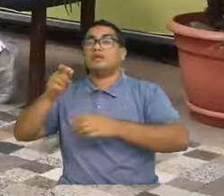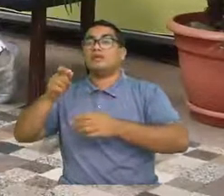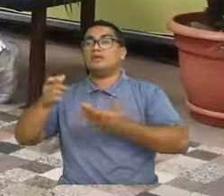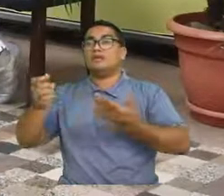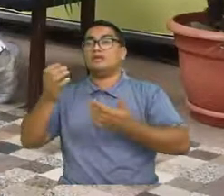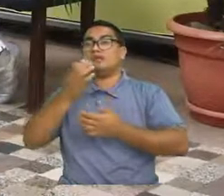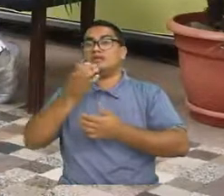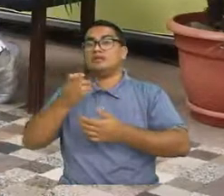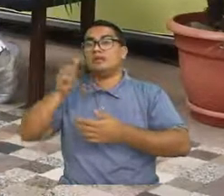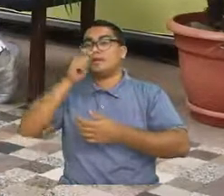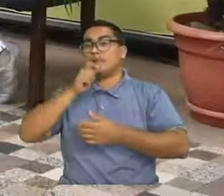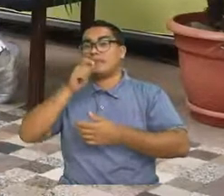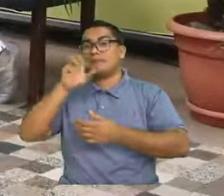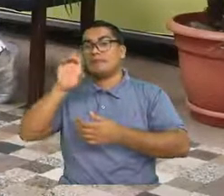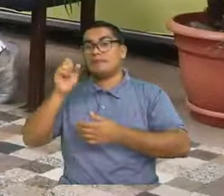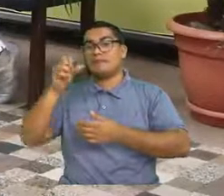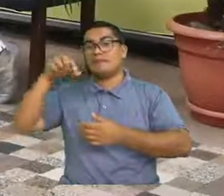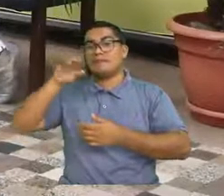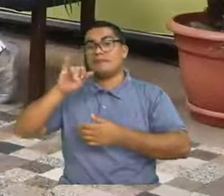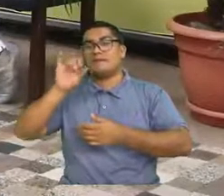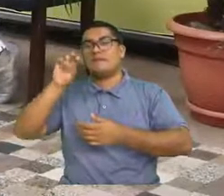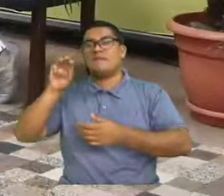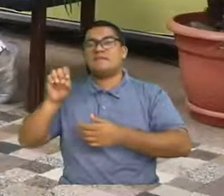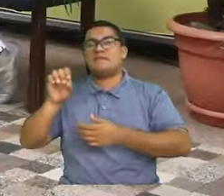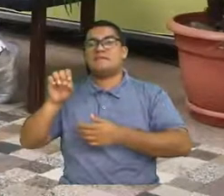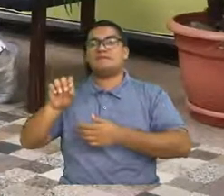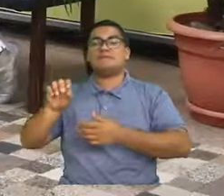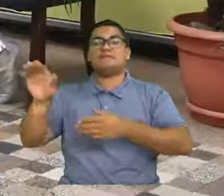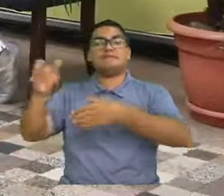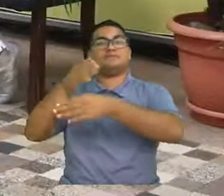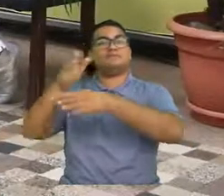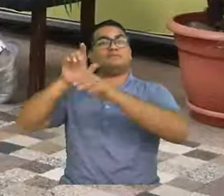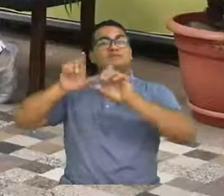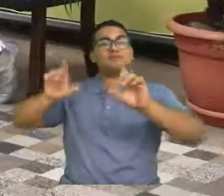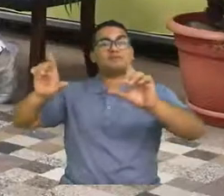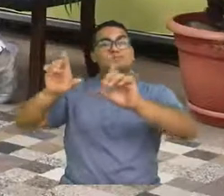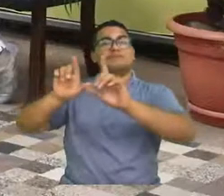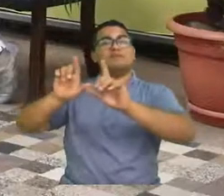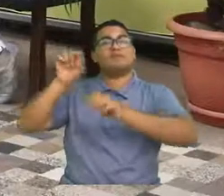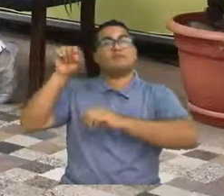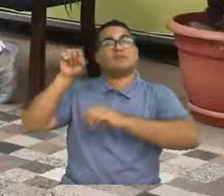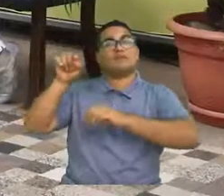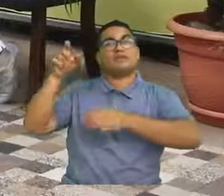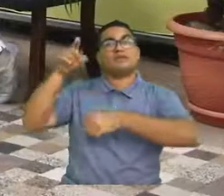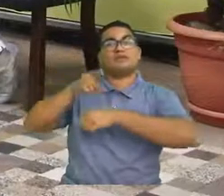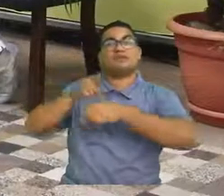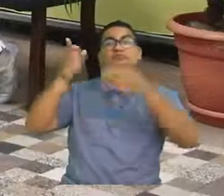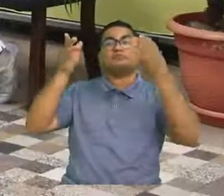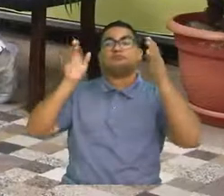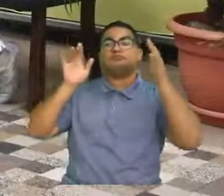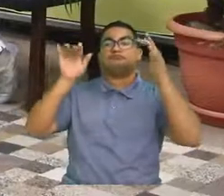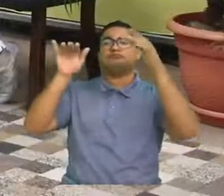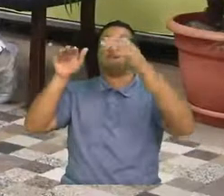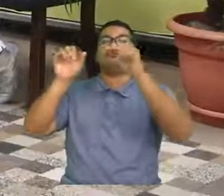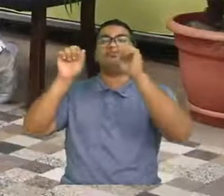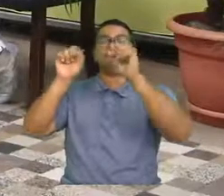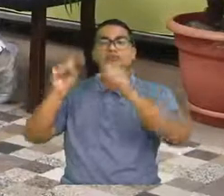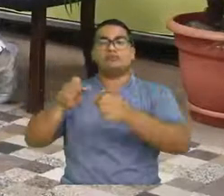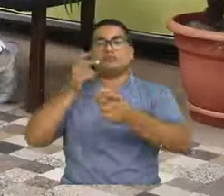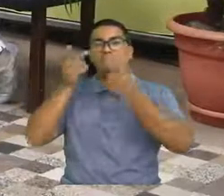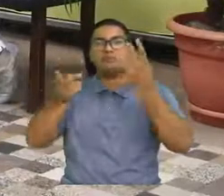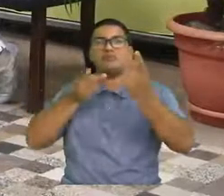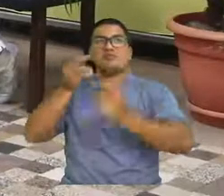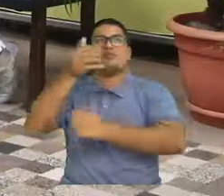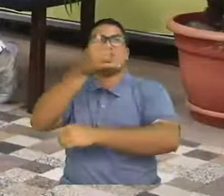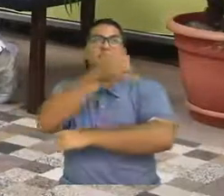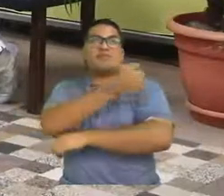entonces tratamos de dejar uno al lado sur y uno al lado norte, para que la población, si uno le queda largo, vaya al que le queda